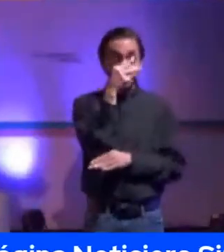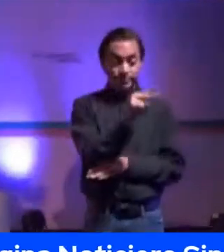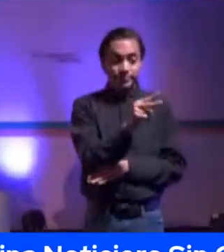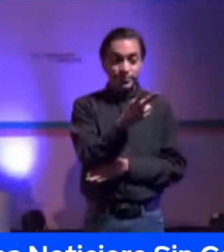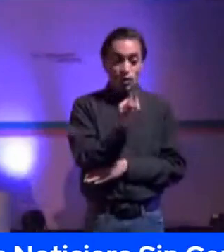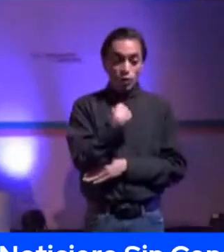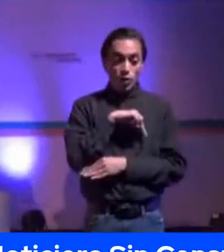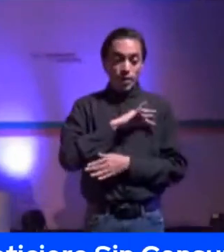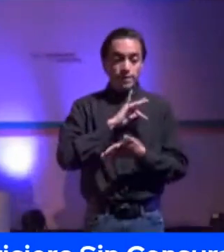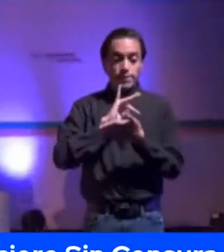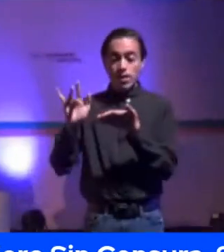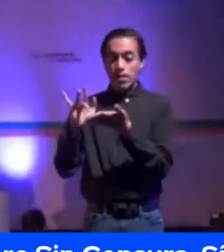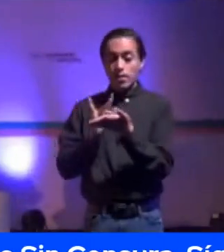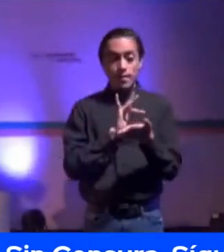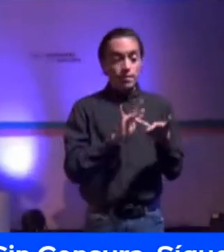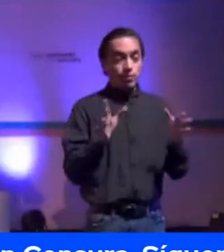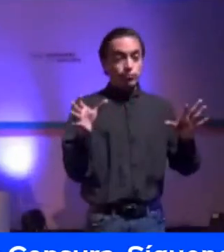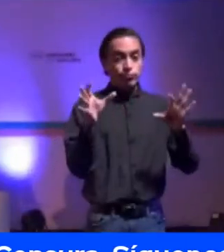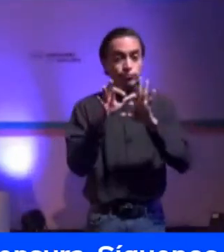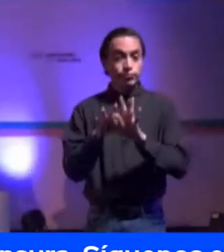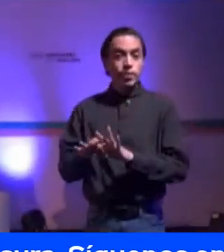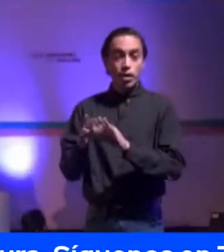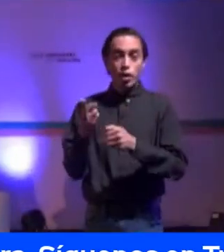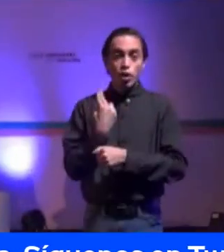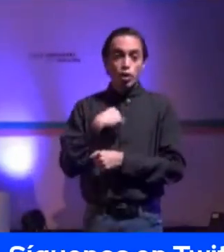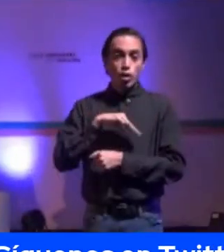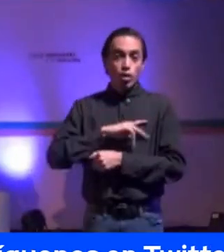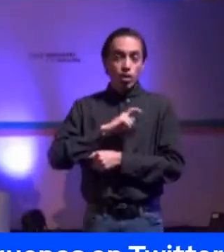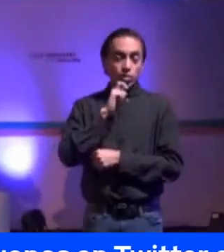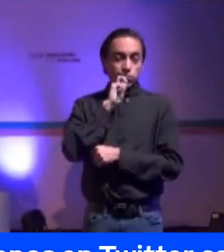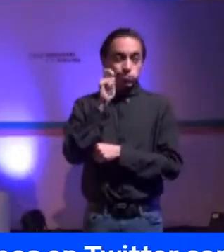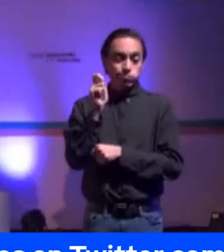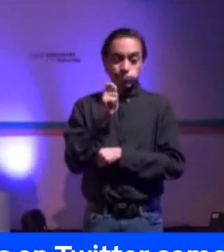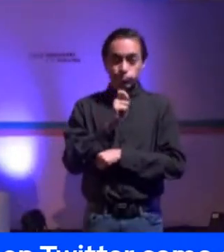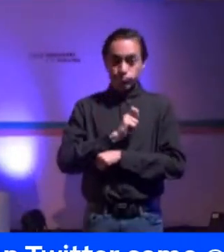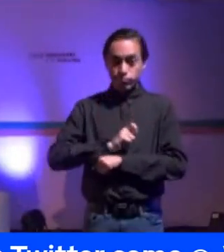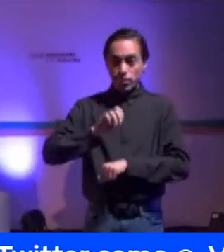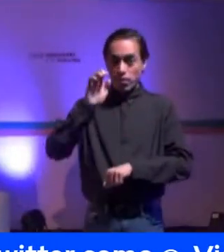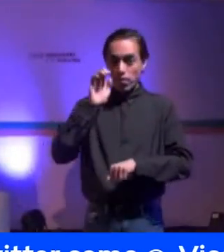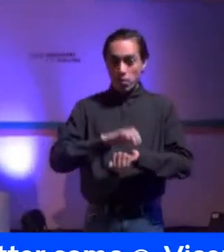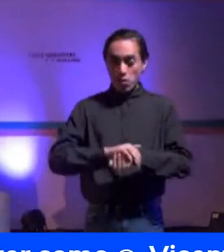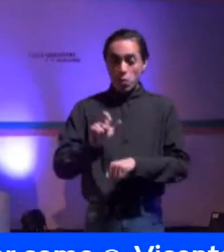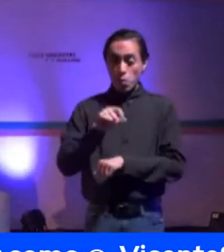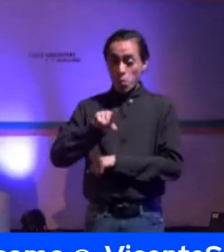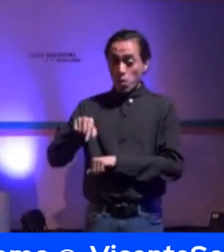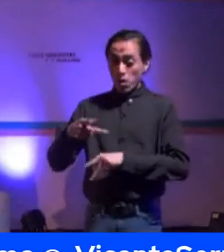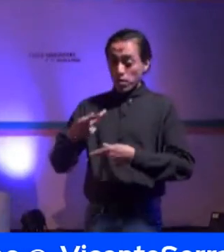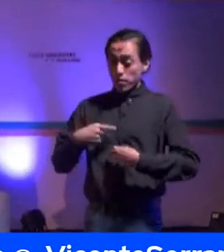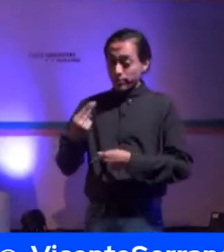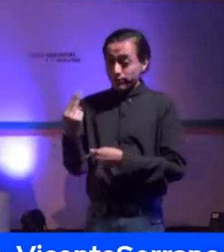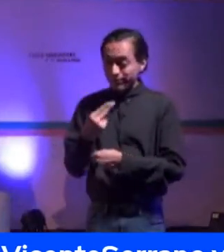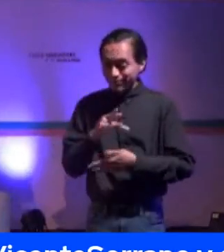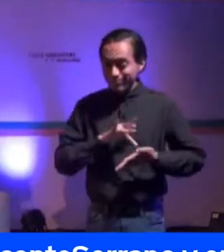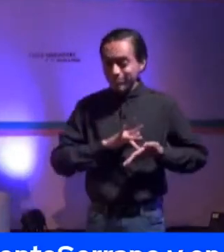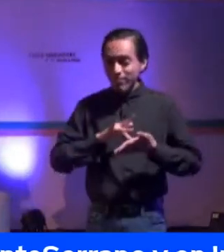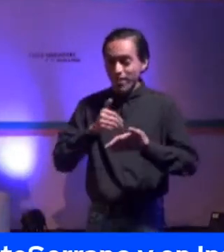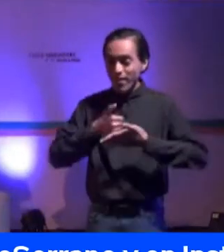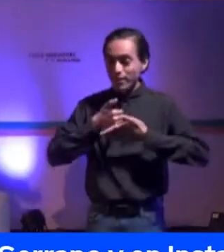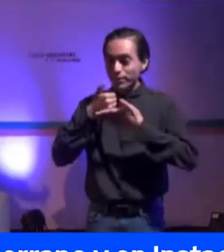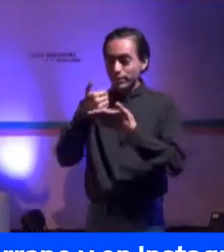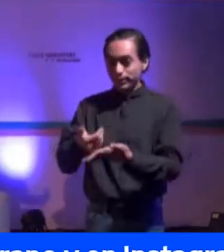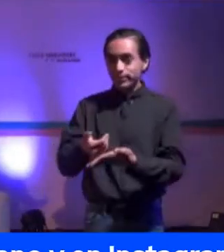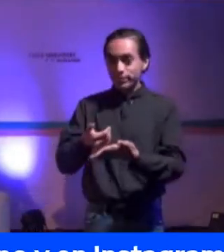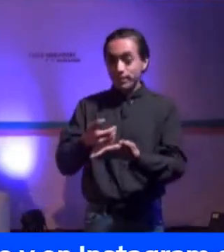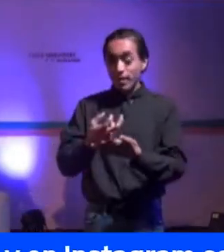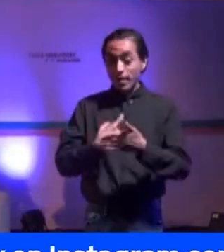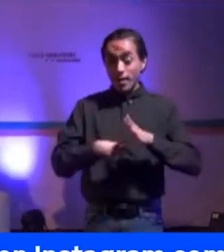somos solidarios, que sabemos ser amigos, que tendemos una mano cuando se necesita. Y está